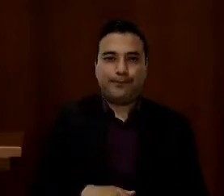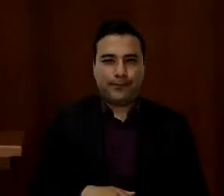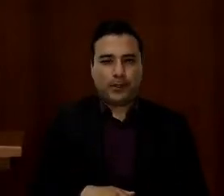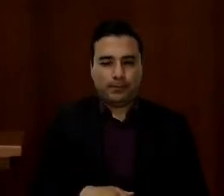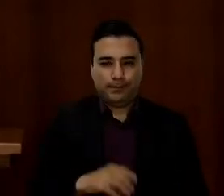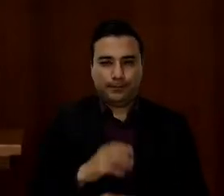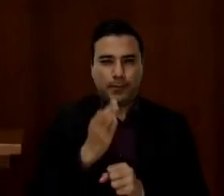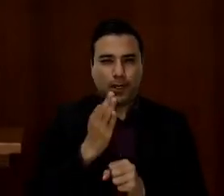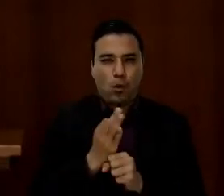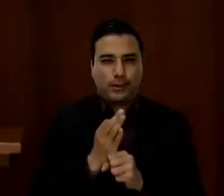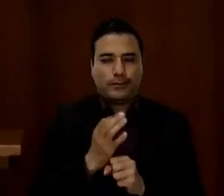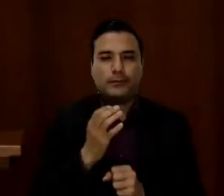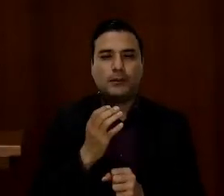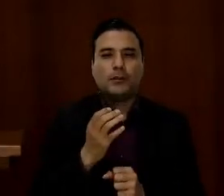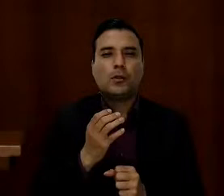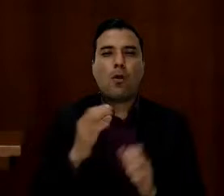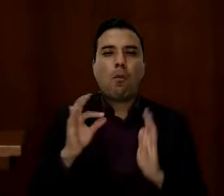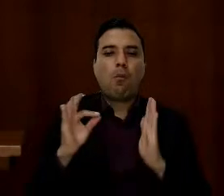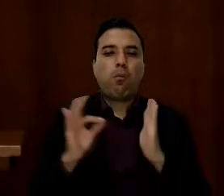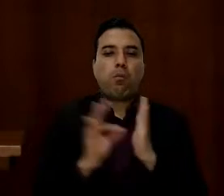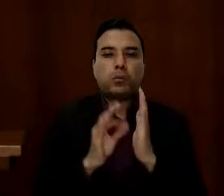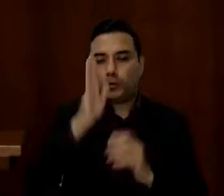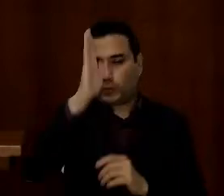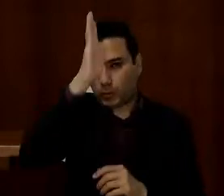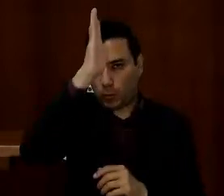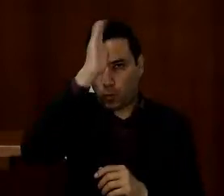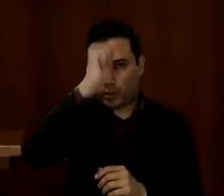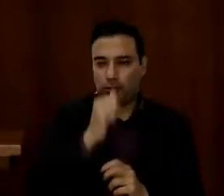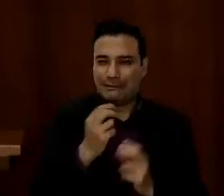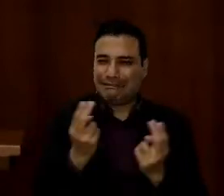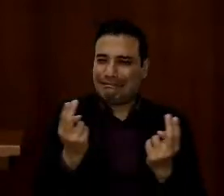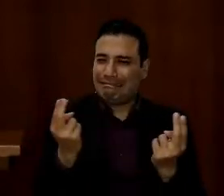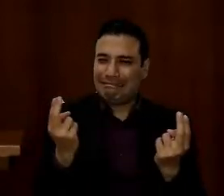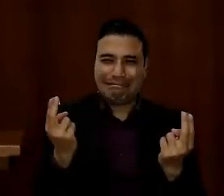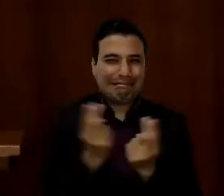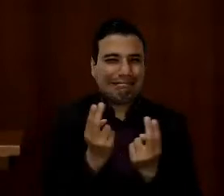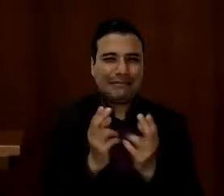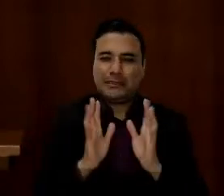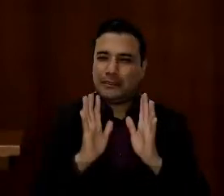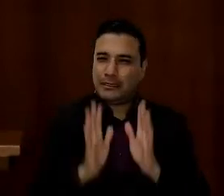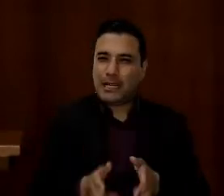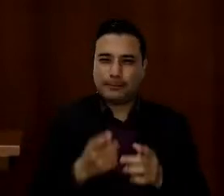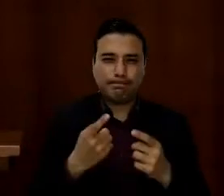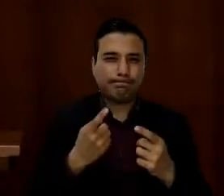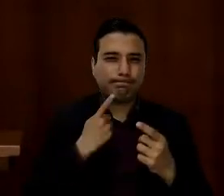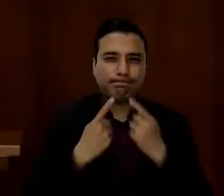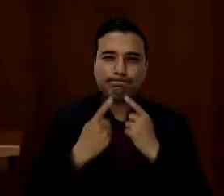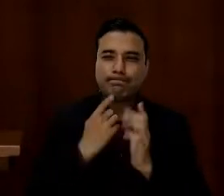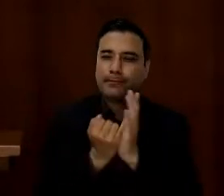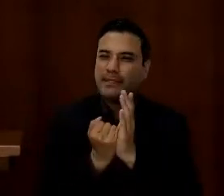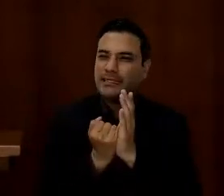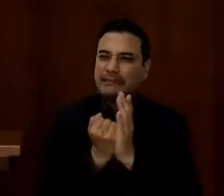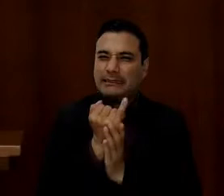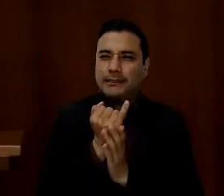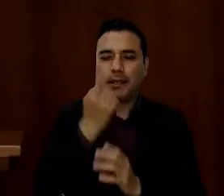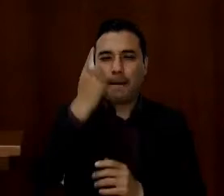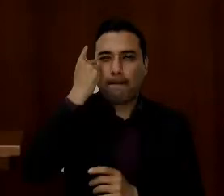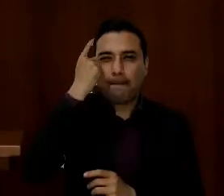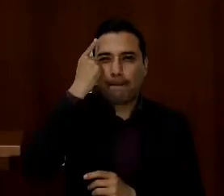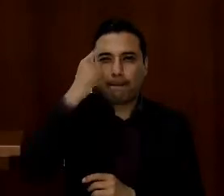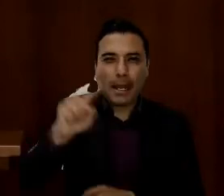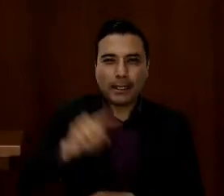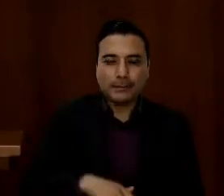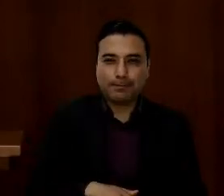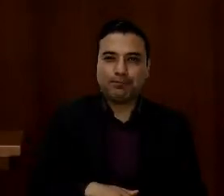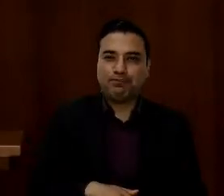me permito presentar punto de acuerdo de urgente y obvia resolución para exhortar de